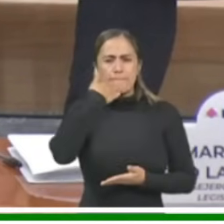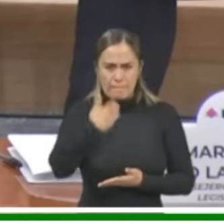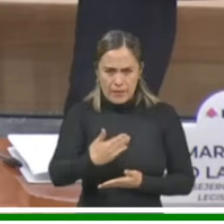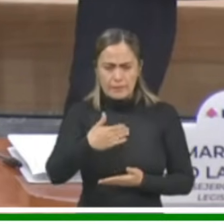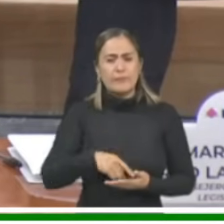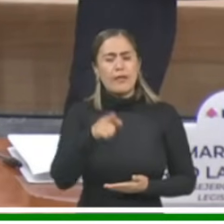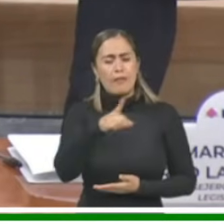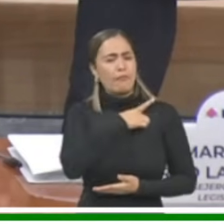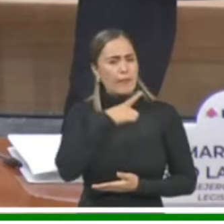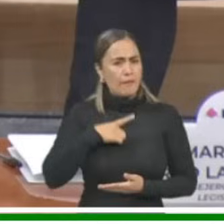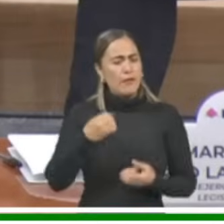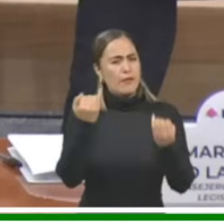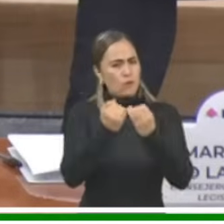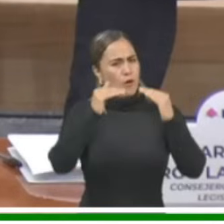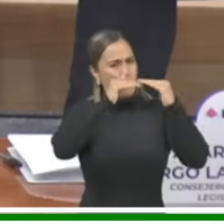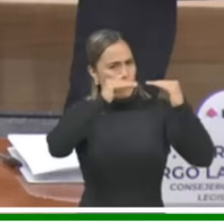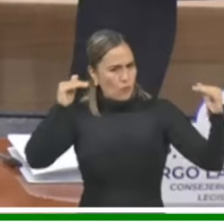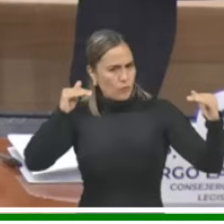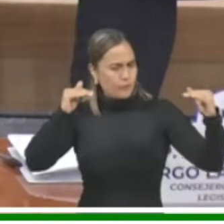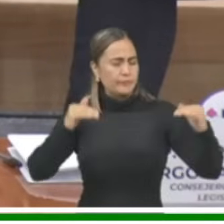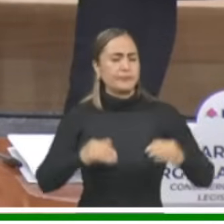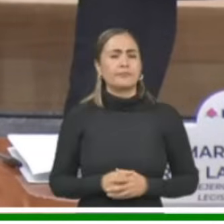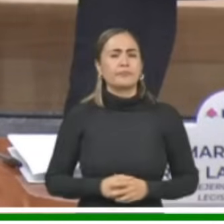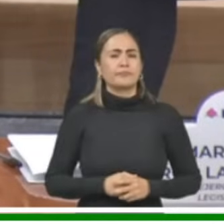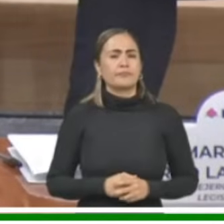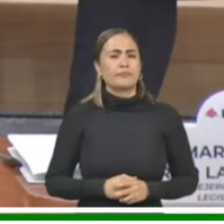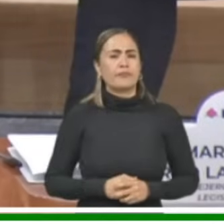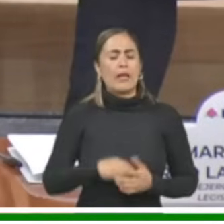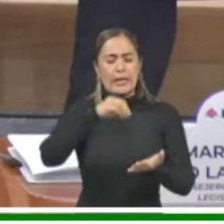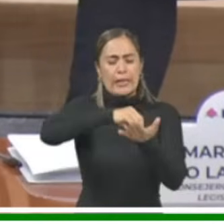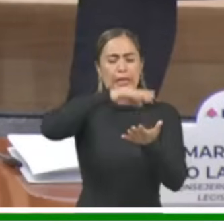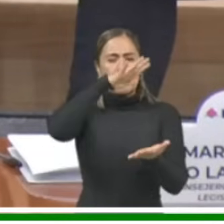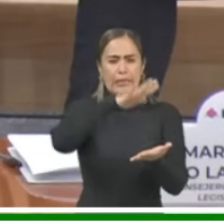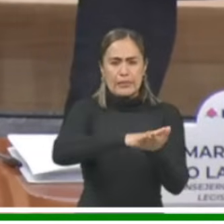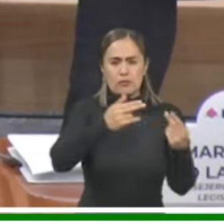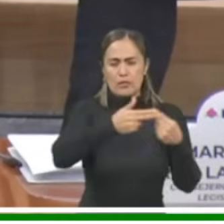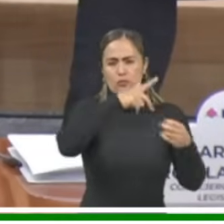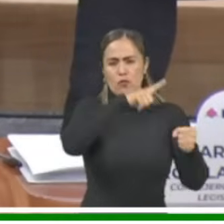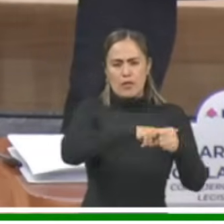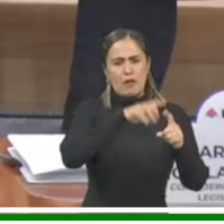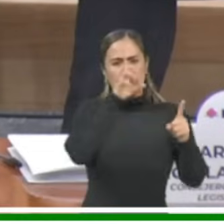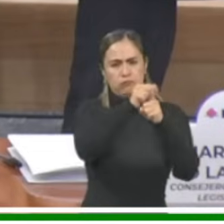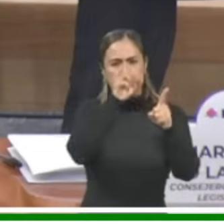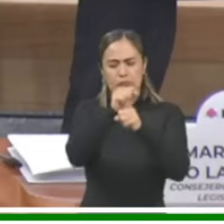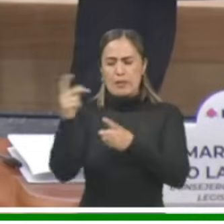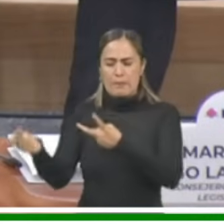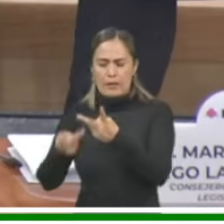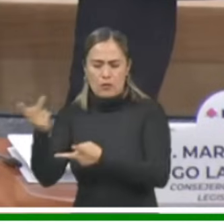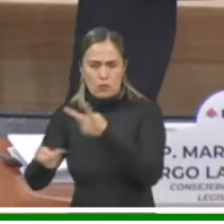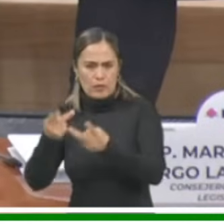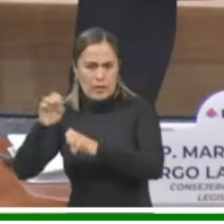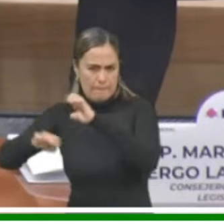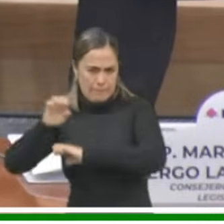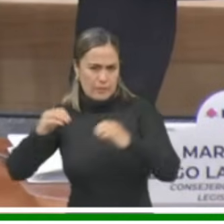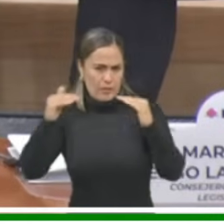de manera aparejada a las funciones que persigue el propio registro, y nuevamente solo mencionaré algunos. Se determinará